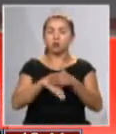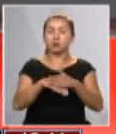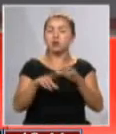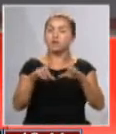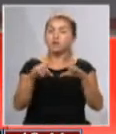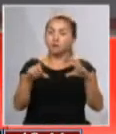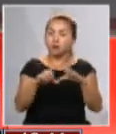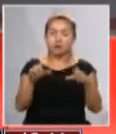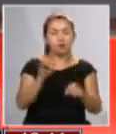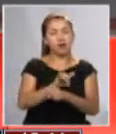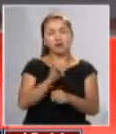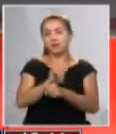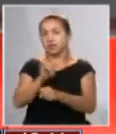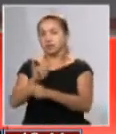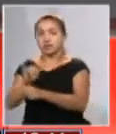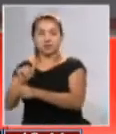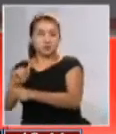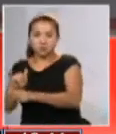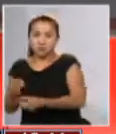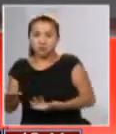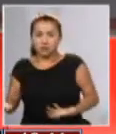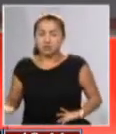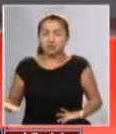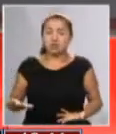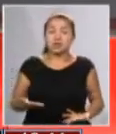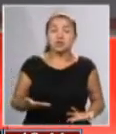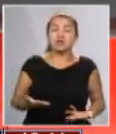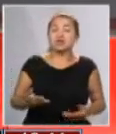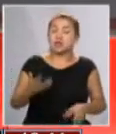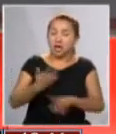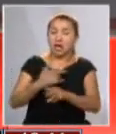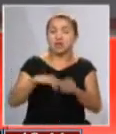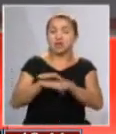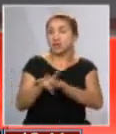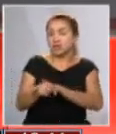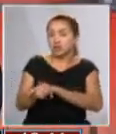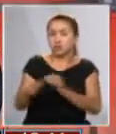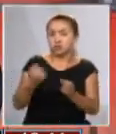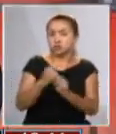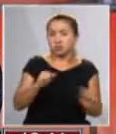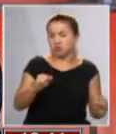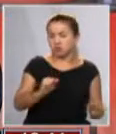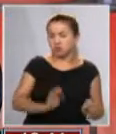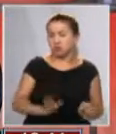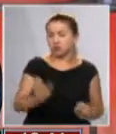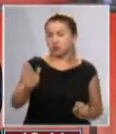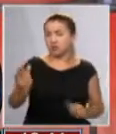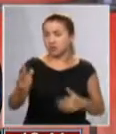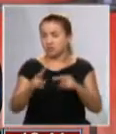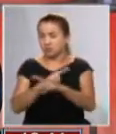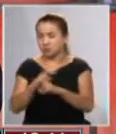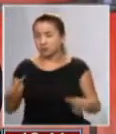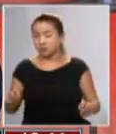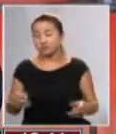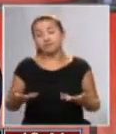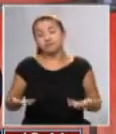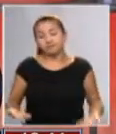que eran falsas, que prescribe el delito, no se puede seguir investigando. Efectivamente, opera la